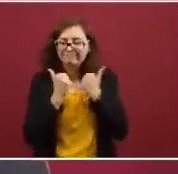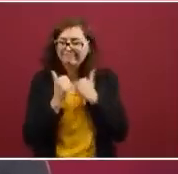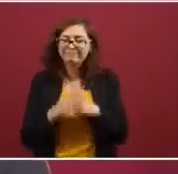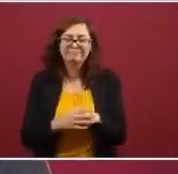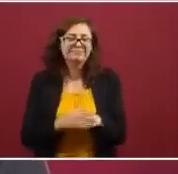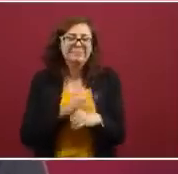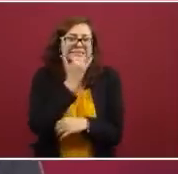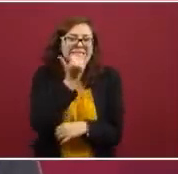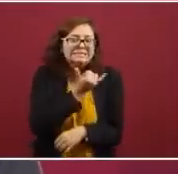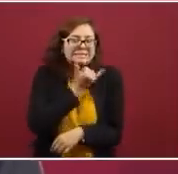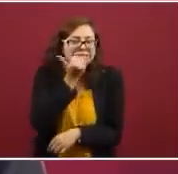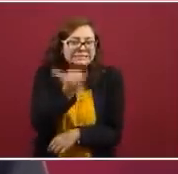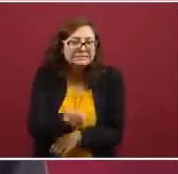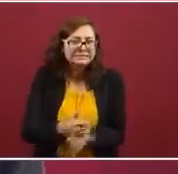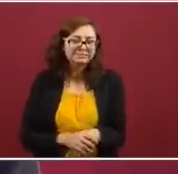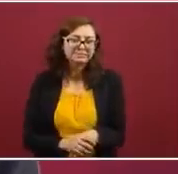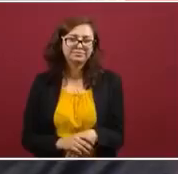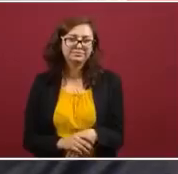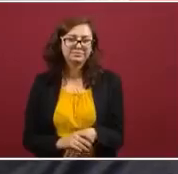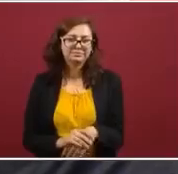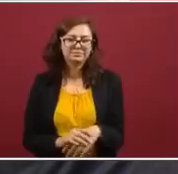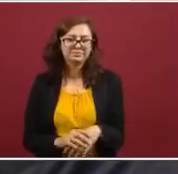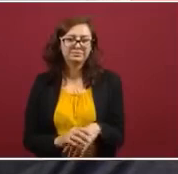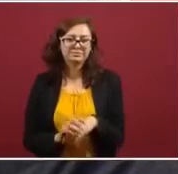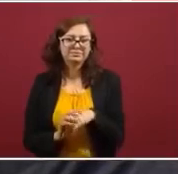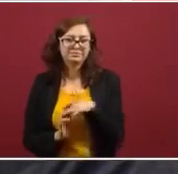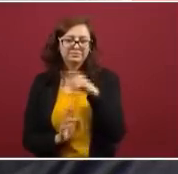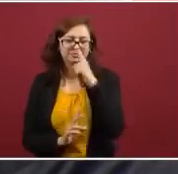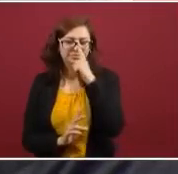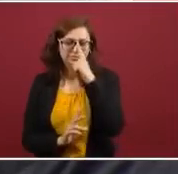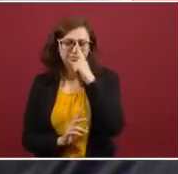y que están